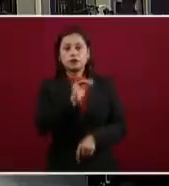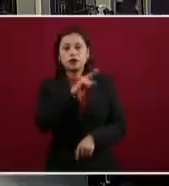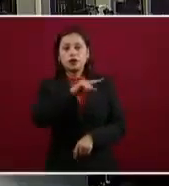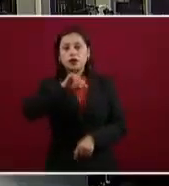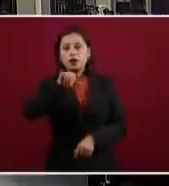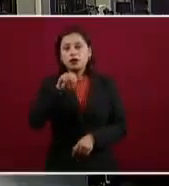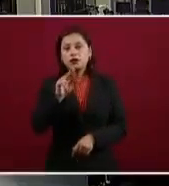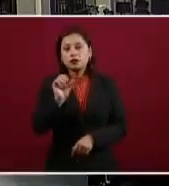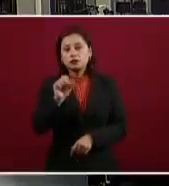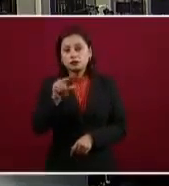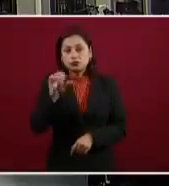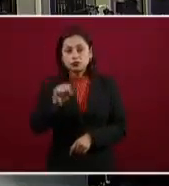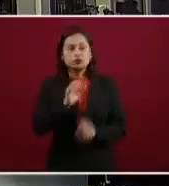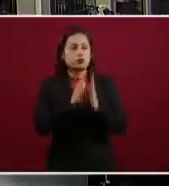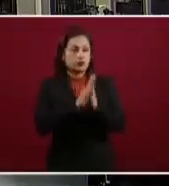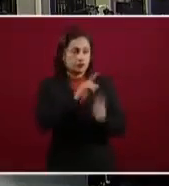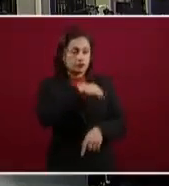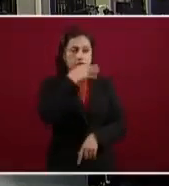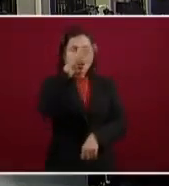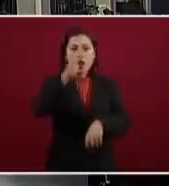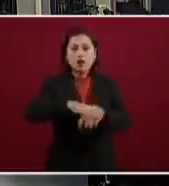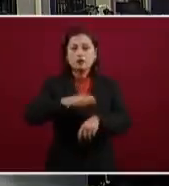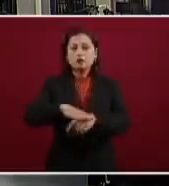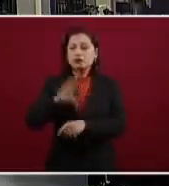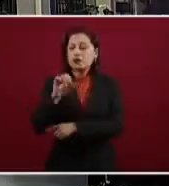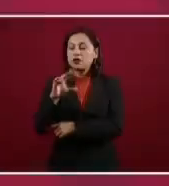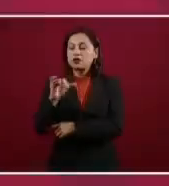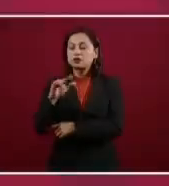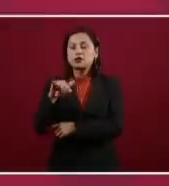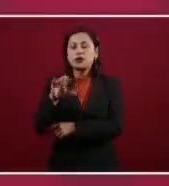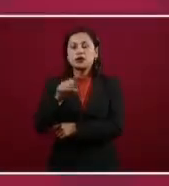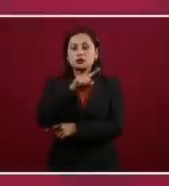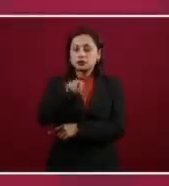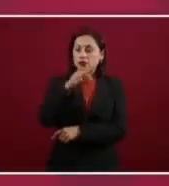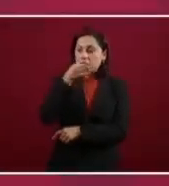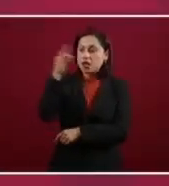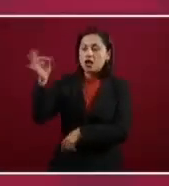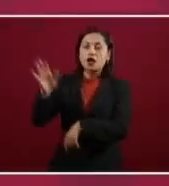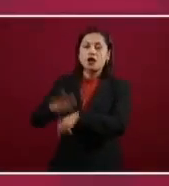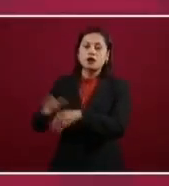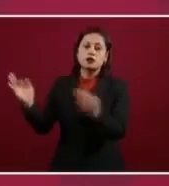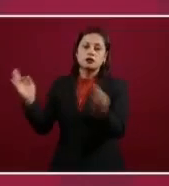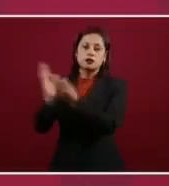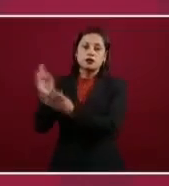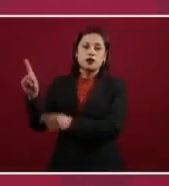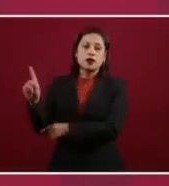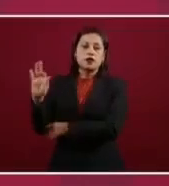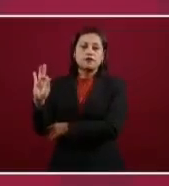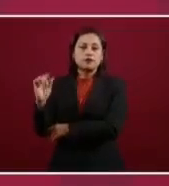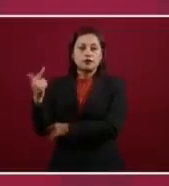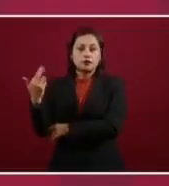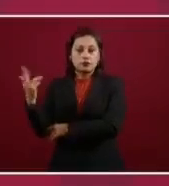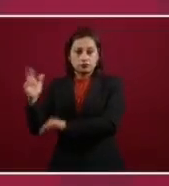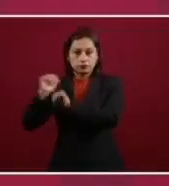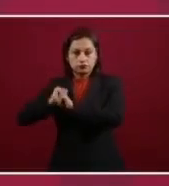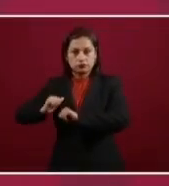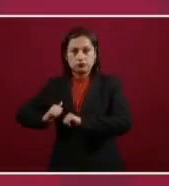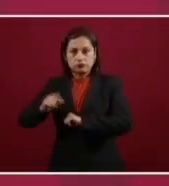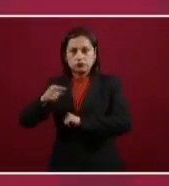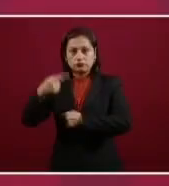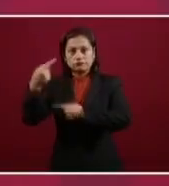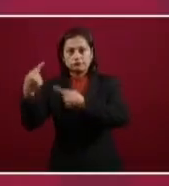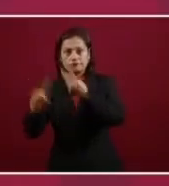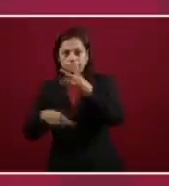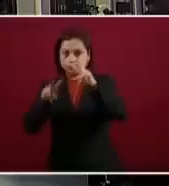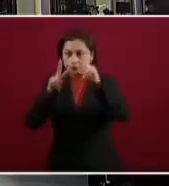que alejandro encinas hablé con el fiscal de todo esto se atienda no